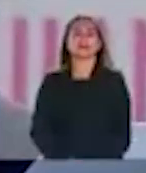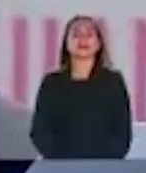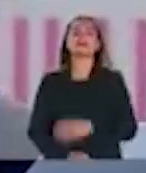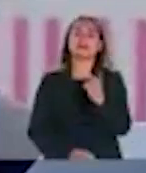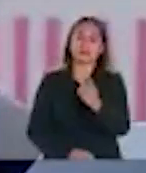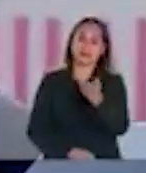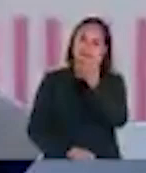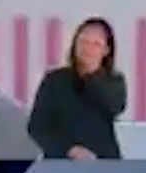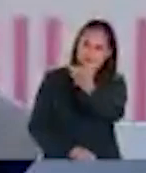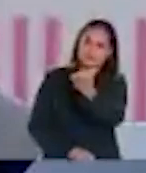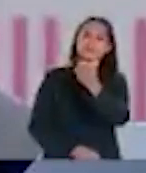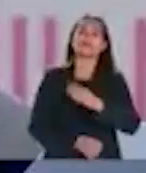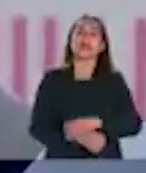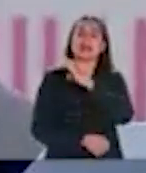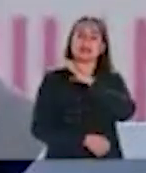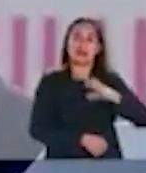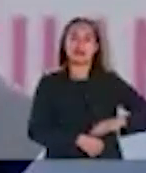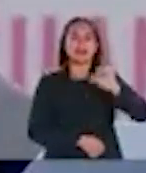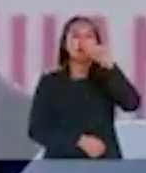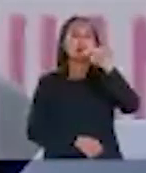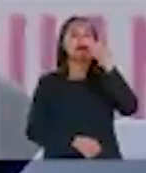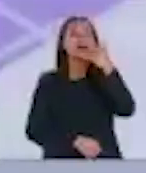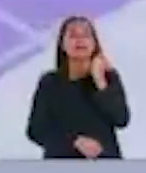candidato nada ya adelante